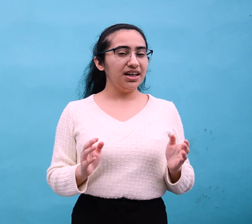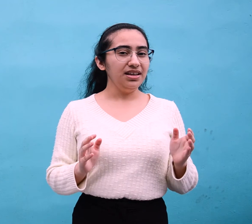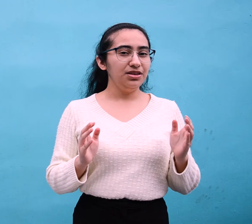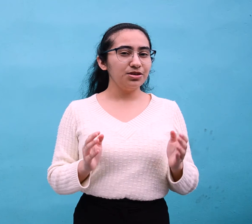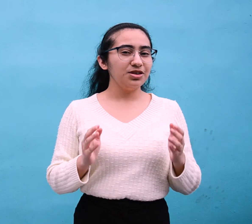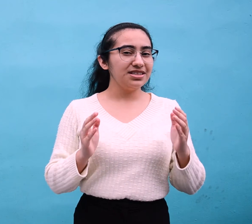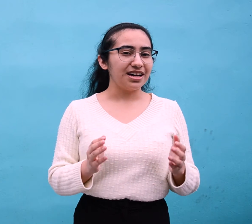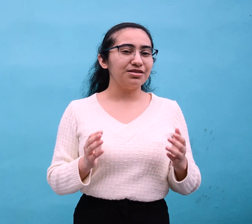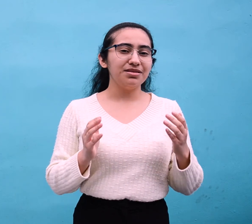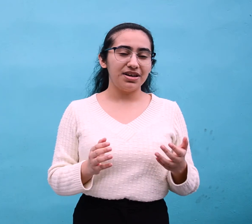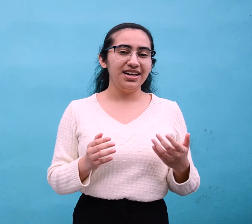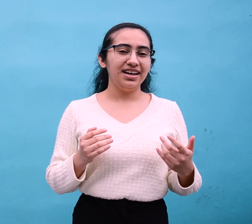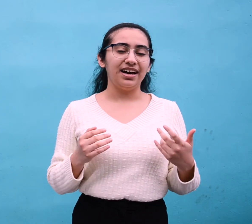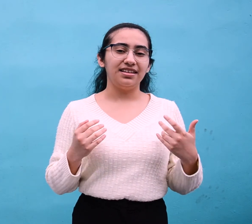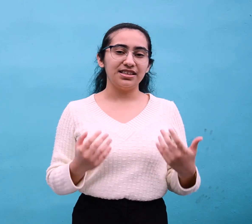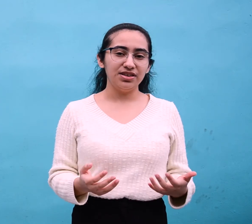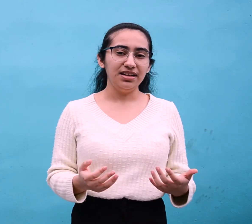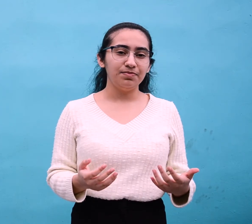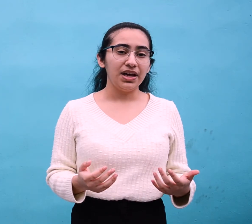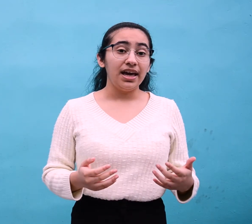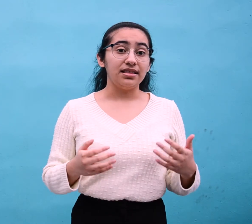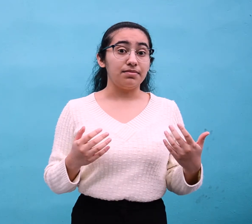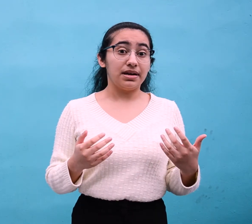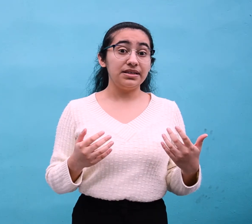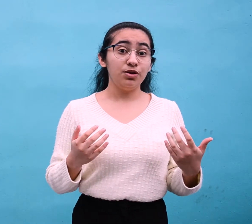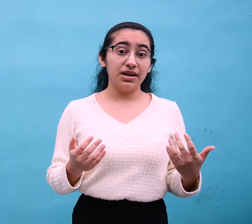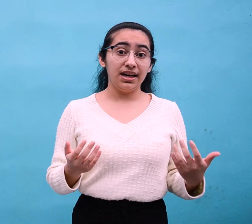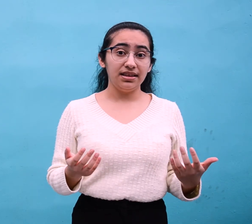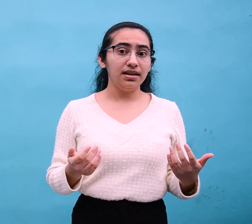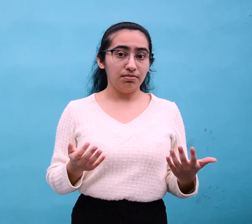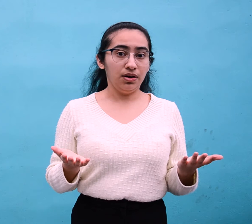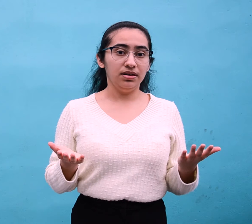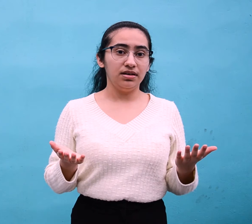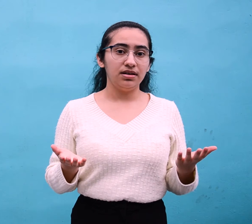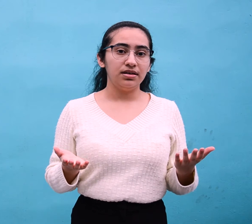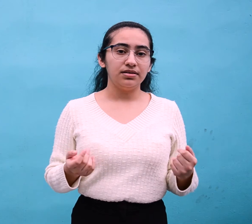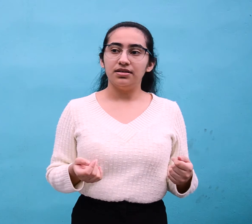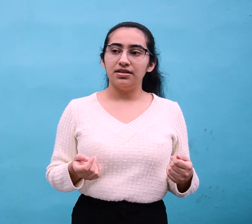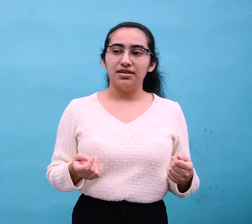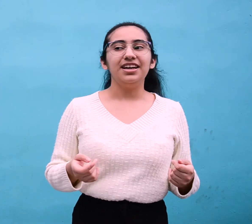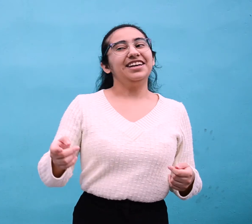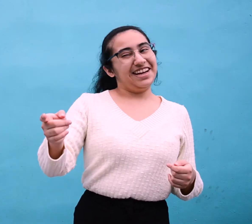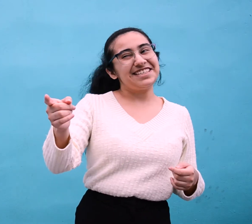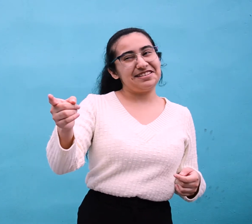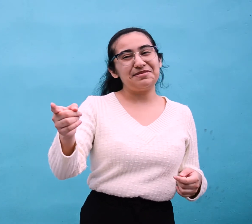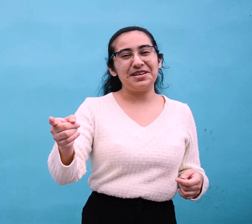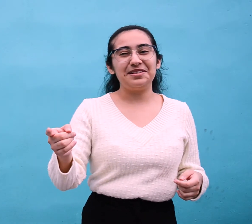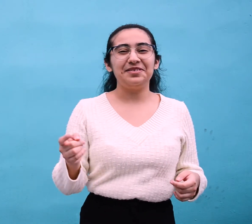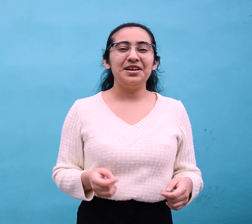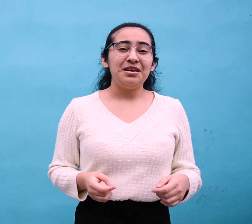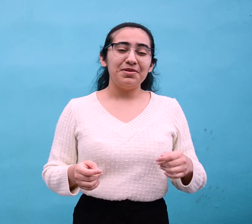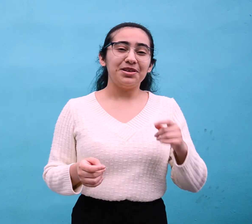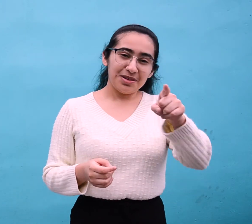por qué no solicitarlo también en la cadena nacional entre más informado la gente mejor que sólo anuncien lo que les conviene gracias mi